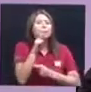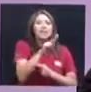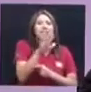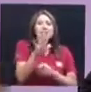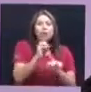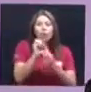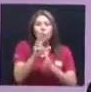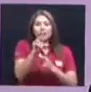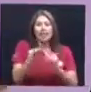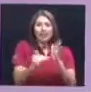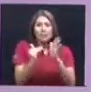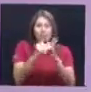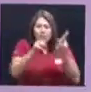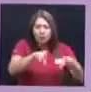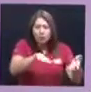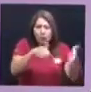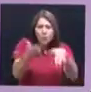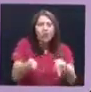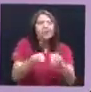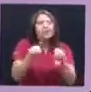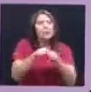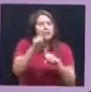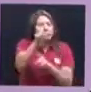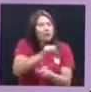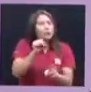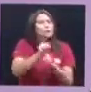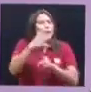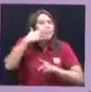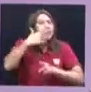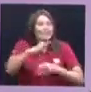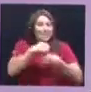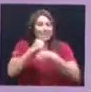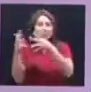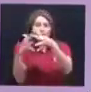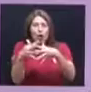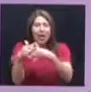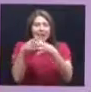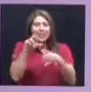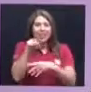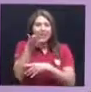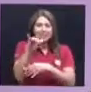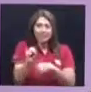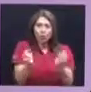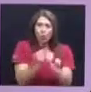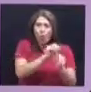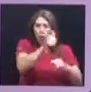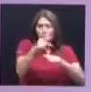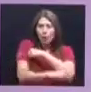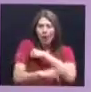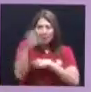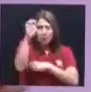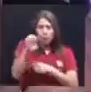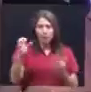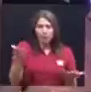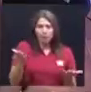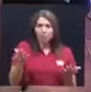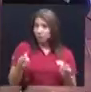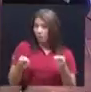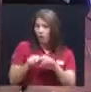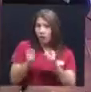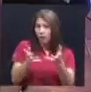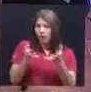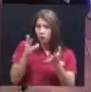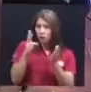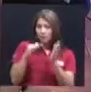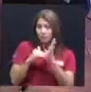30 millones de muertos también en un holocausto que hicieron nazis con el resto de los países de Europa tampoco queremos 6 millones de muertos